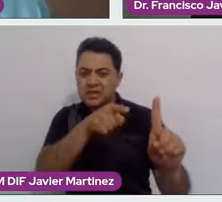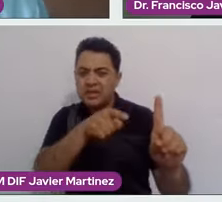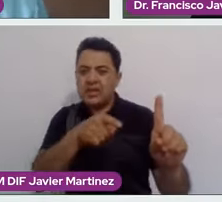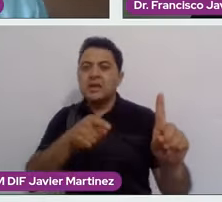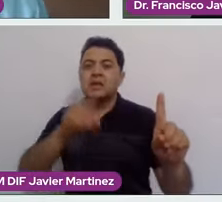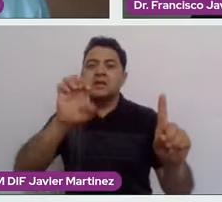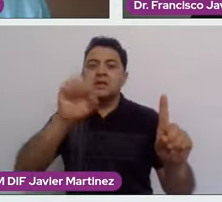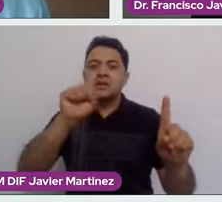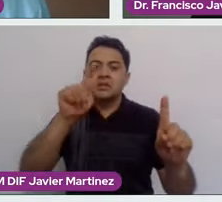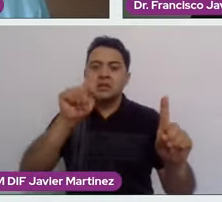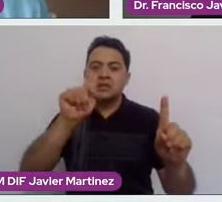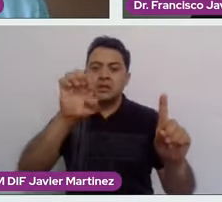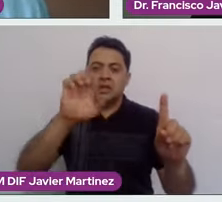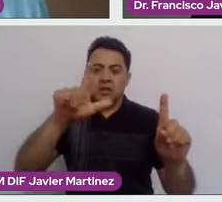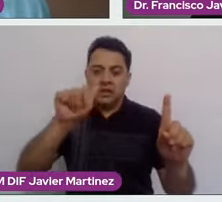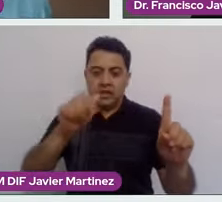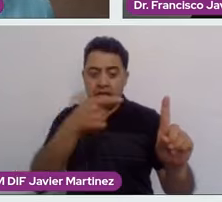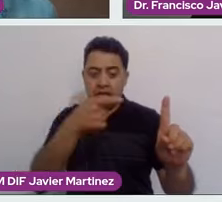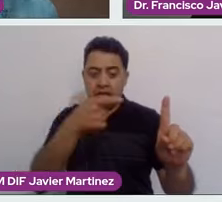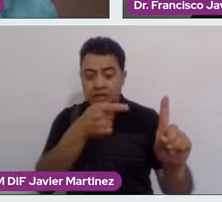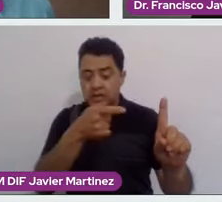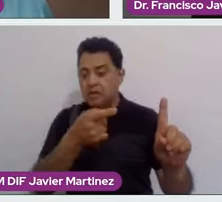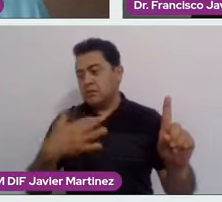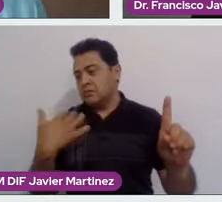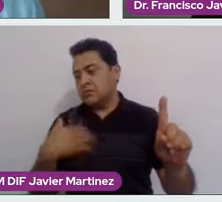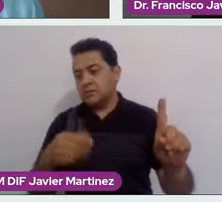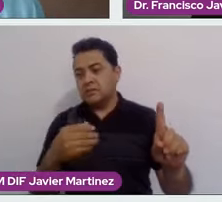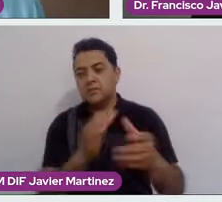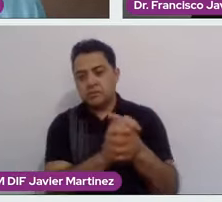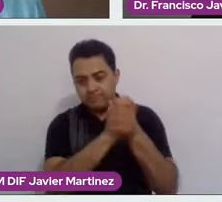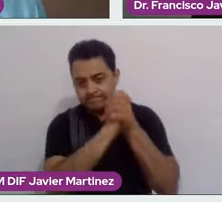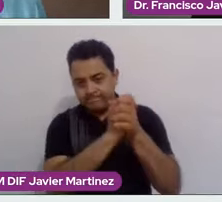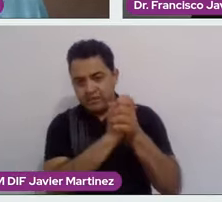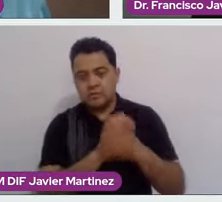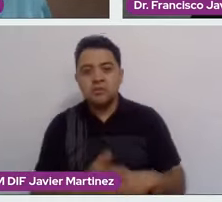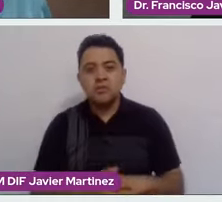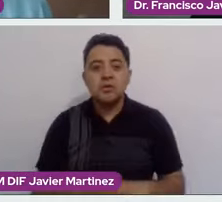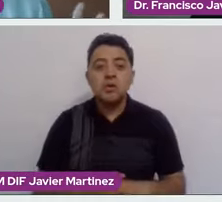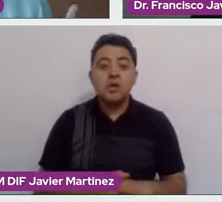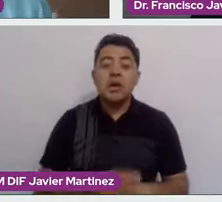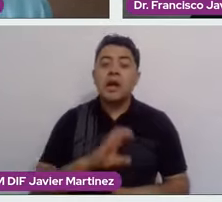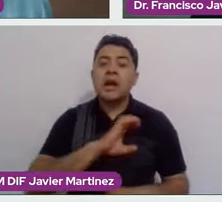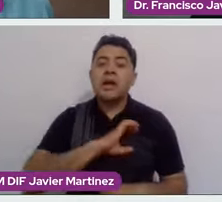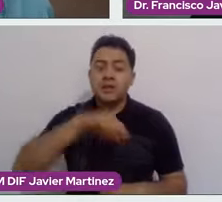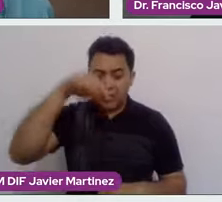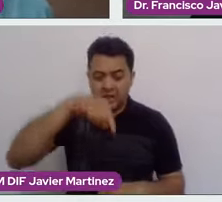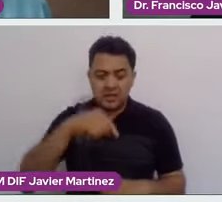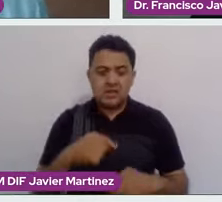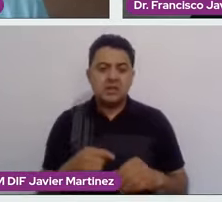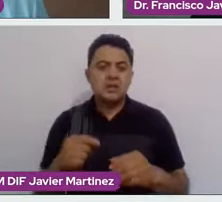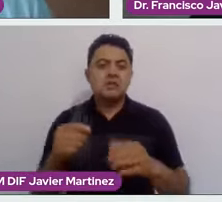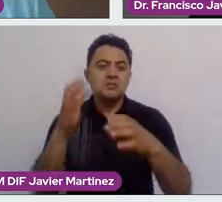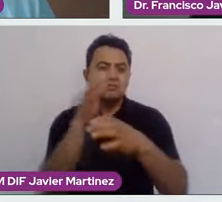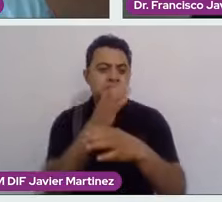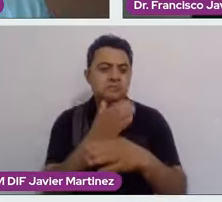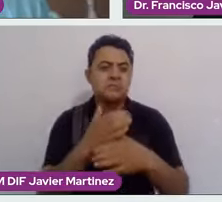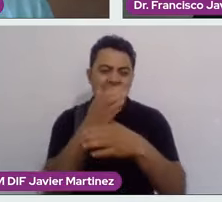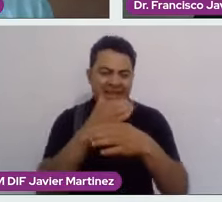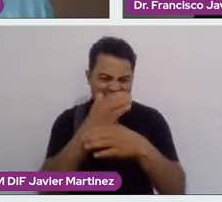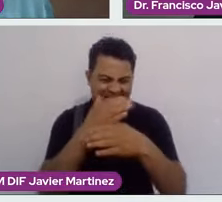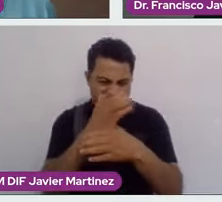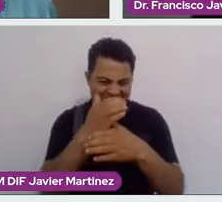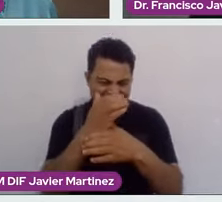titular de esa noble institución, así como a quien con cariño aquí en Charlas de Café les decimos las Anitas, quienes están